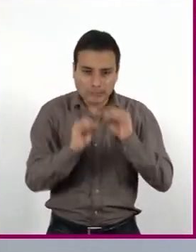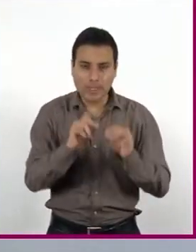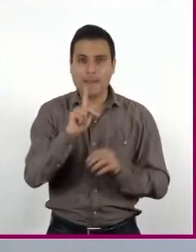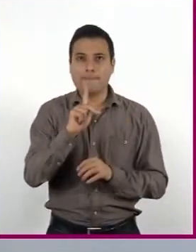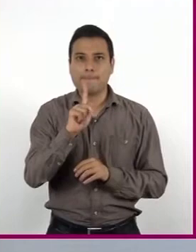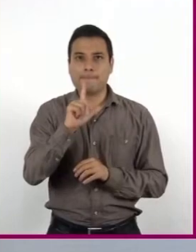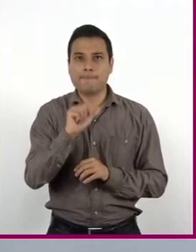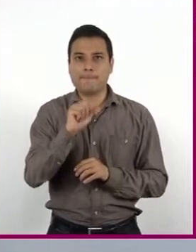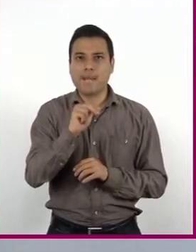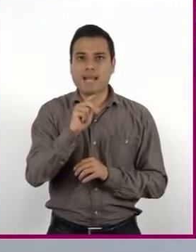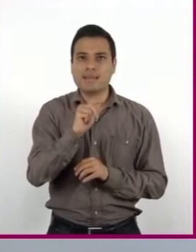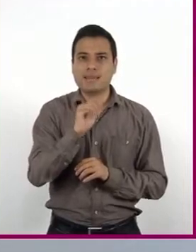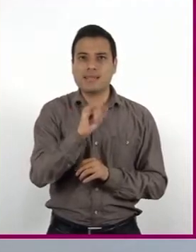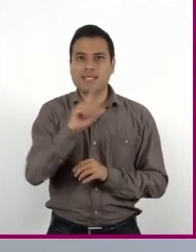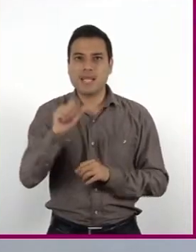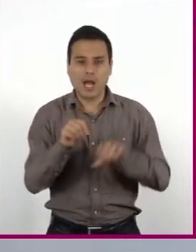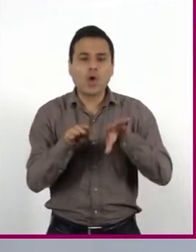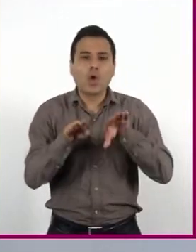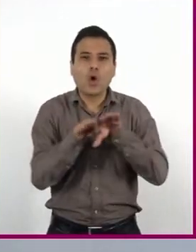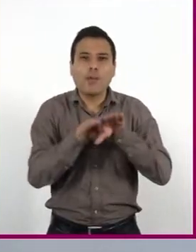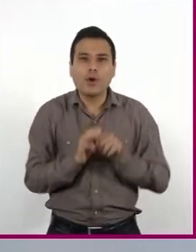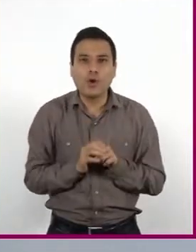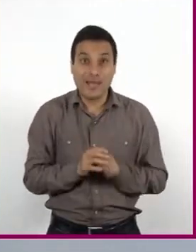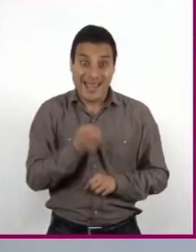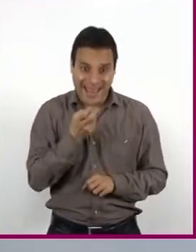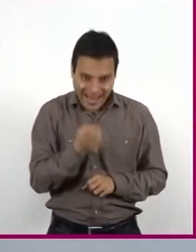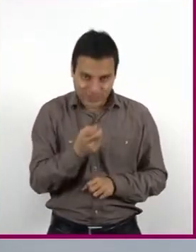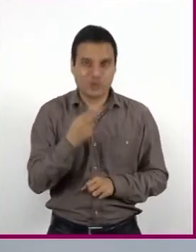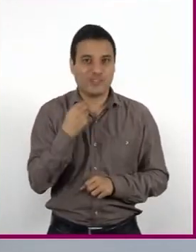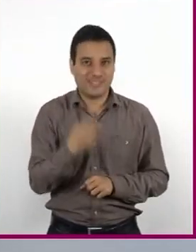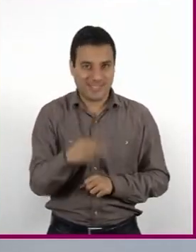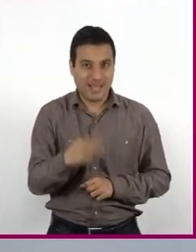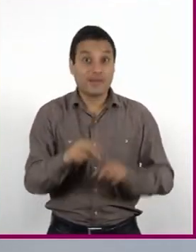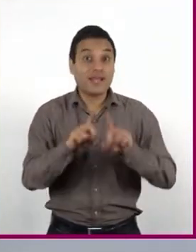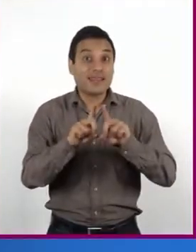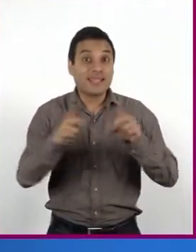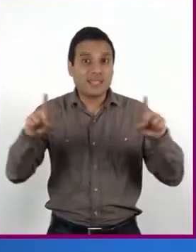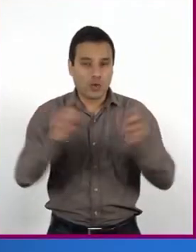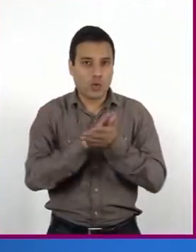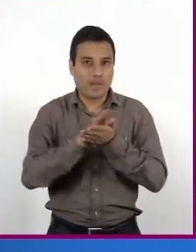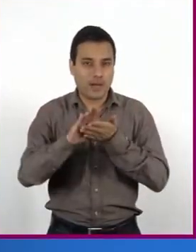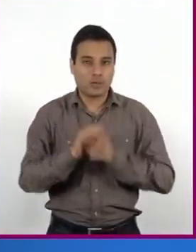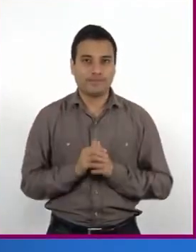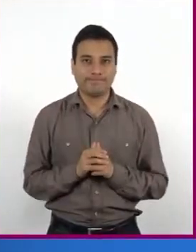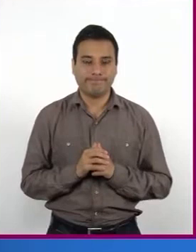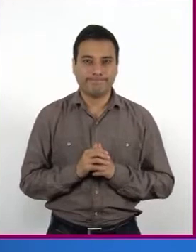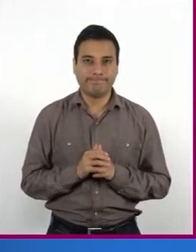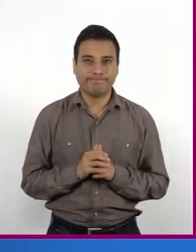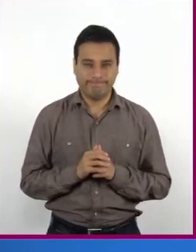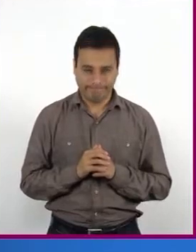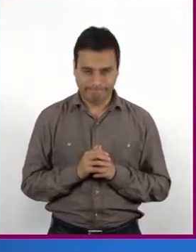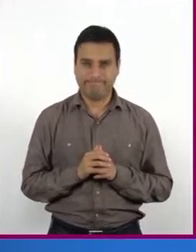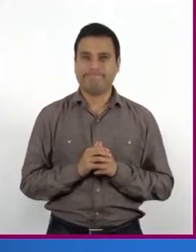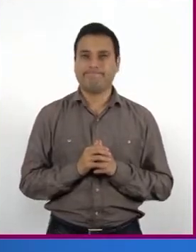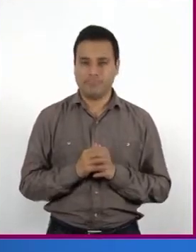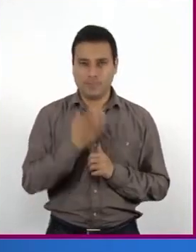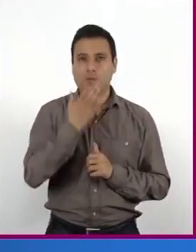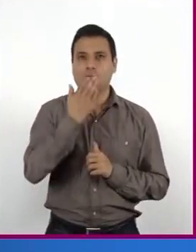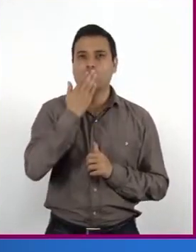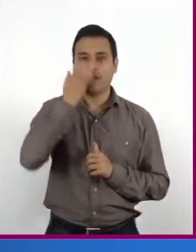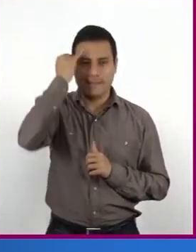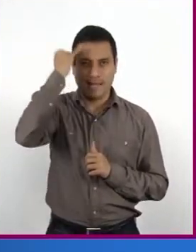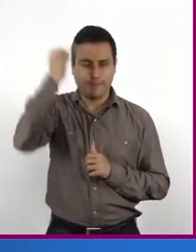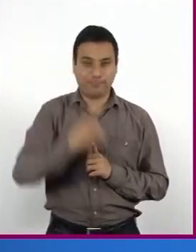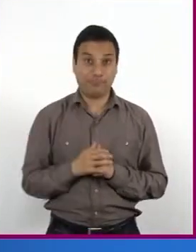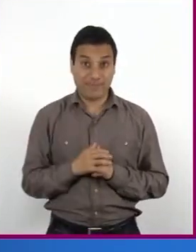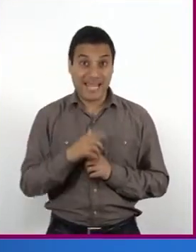matemáticas, su desarrollo plano. Me parece una muy buena idea, Eduardo. Sobre el planteamiento de Lía,